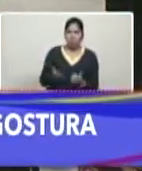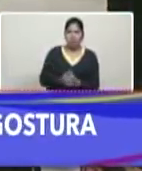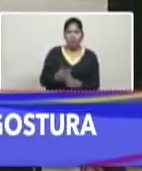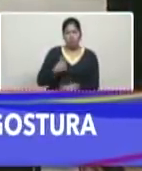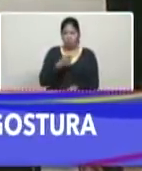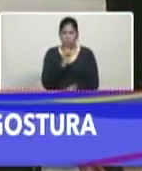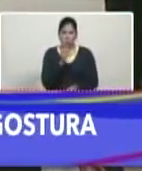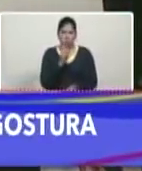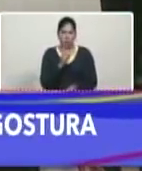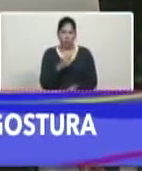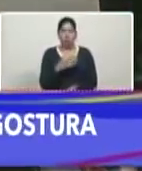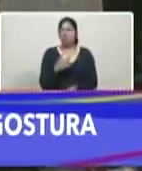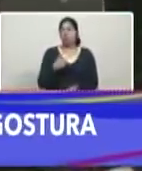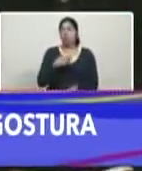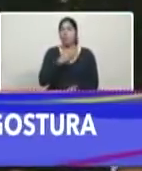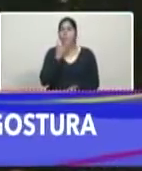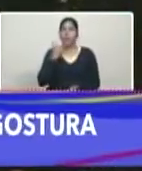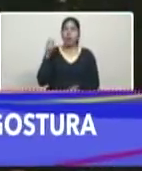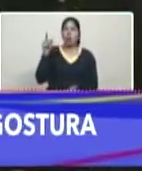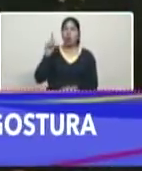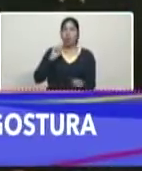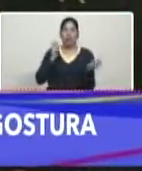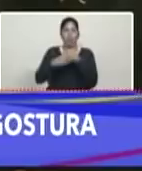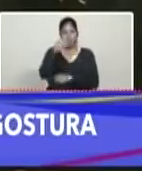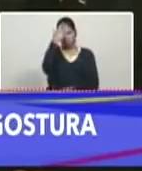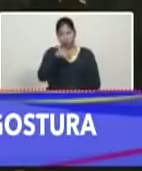pitiyanqui o quiera ser gringo.